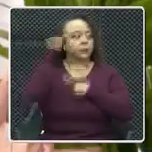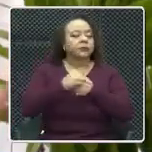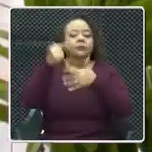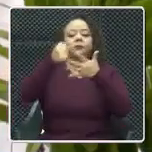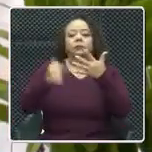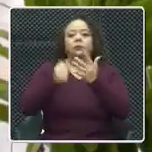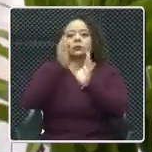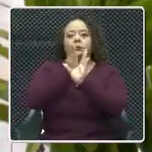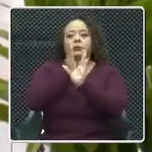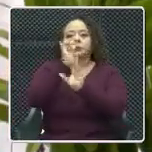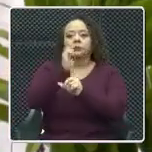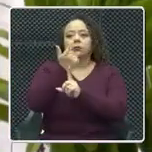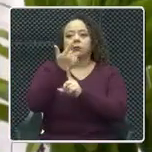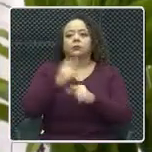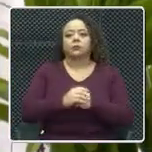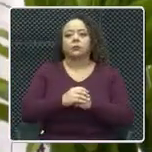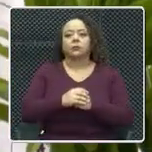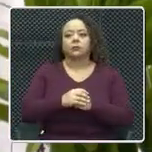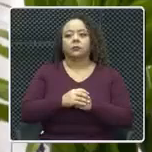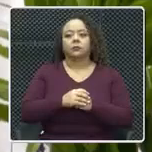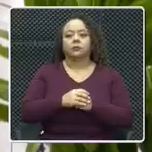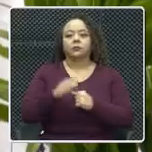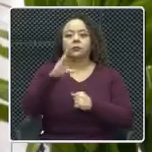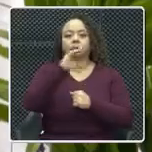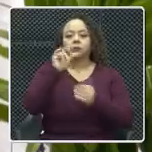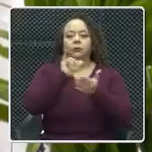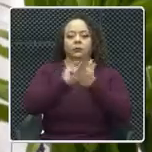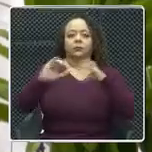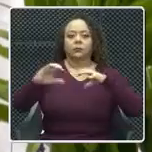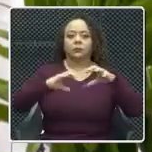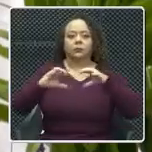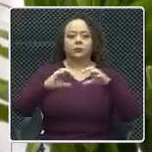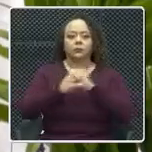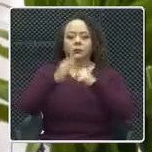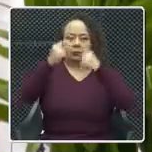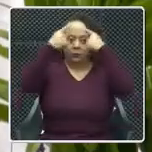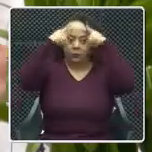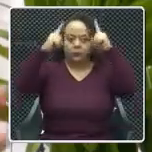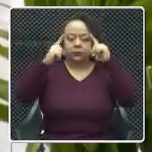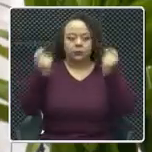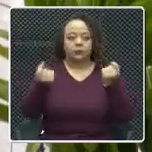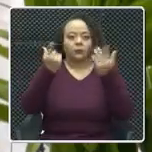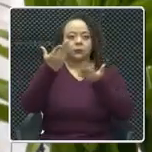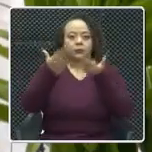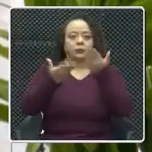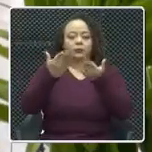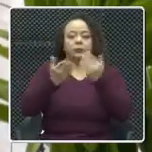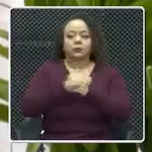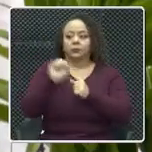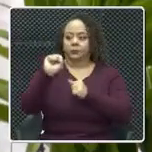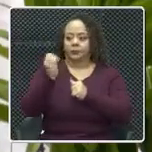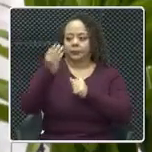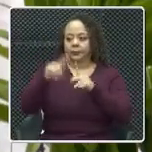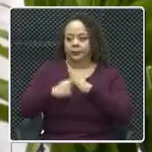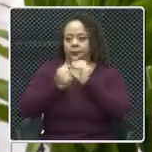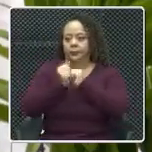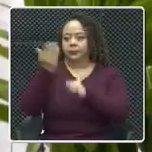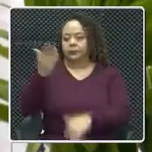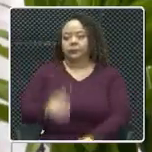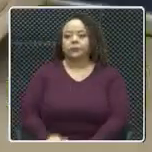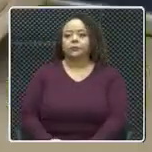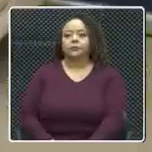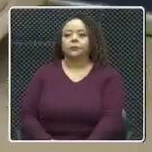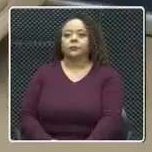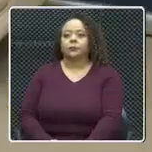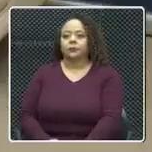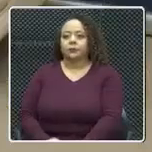factores psicosociales y esta dinámica que no logramos comprender. Tal vez, Stephanie, iniciamos con vos. Sí. ¿Qué pensás?